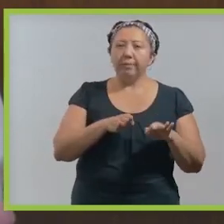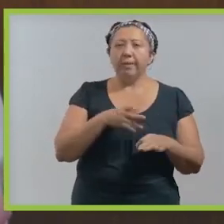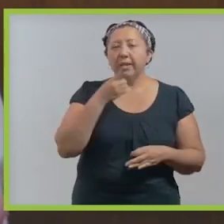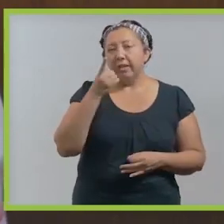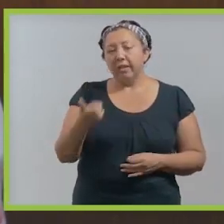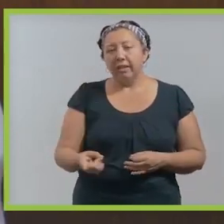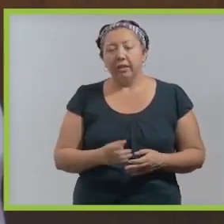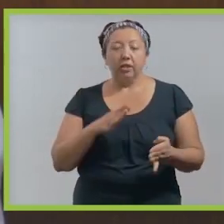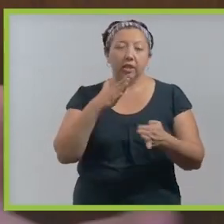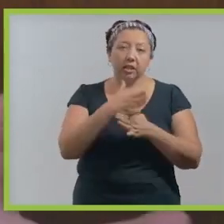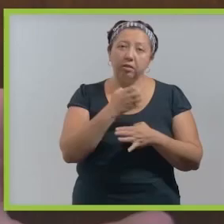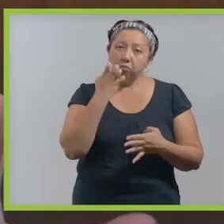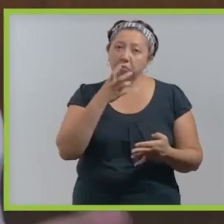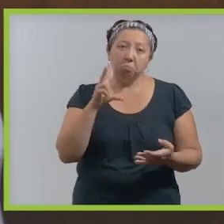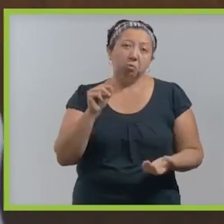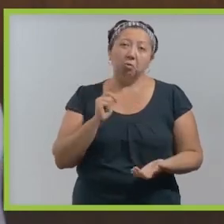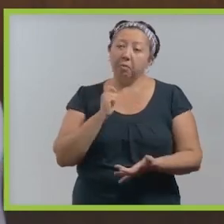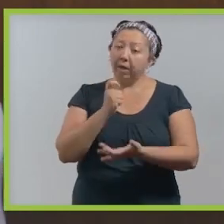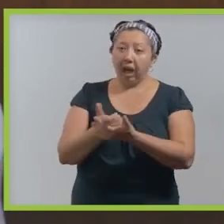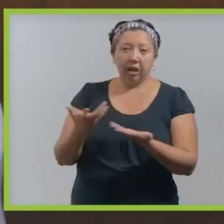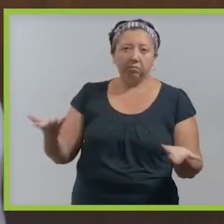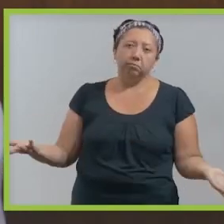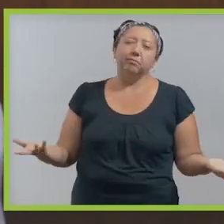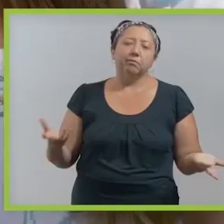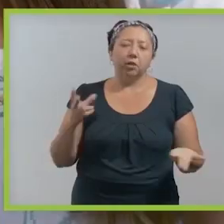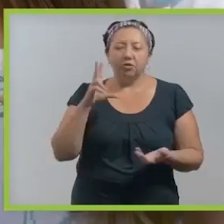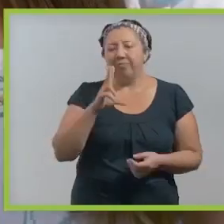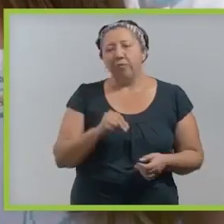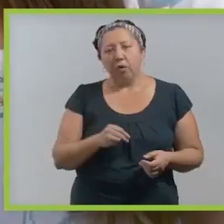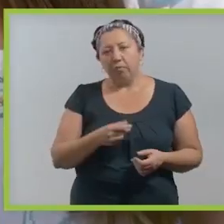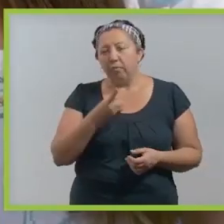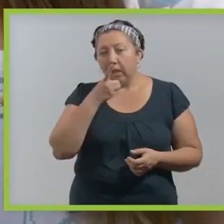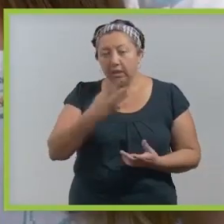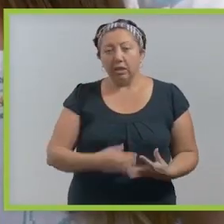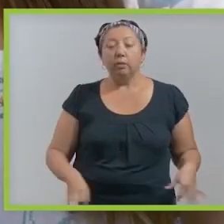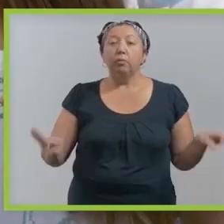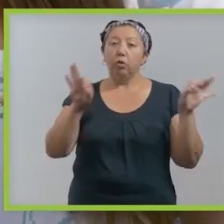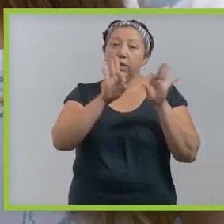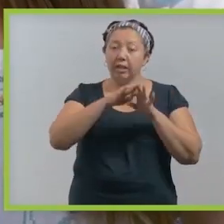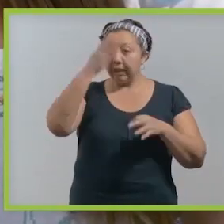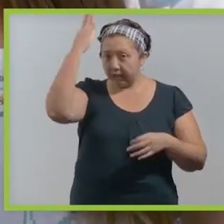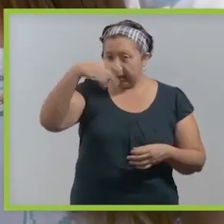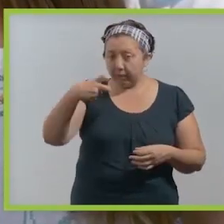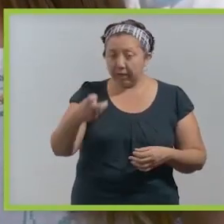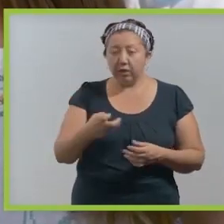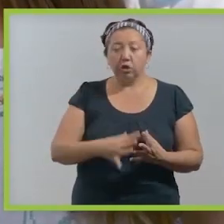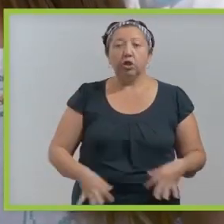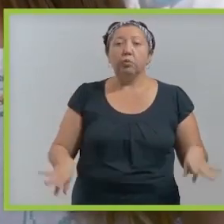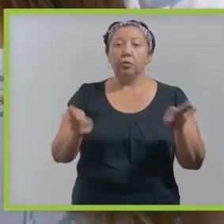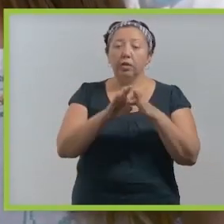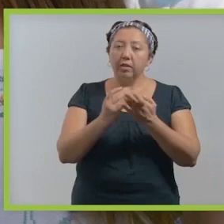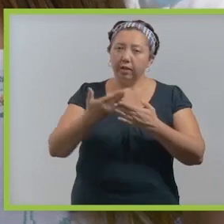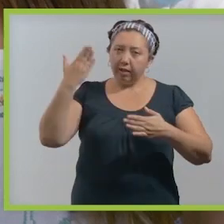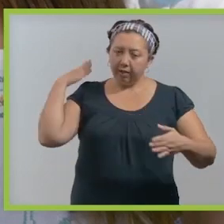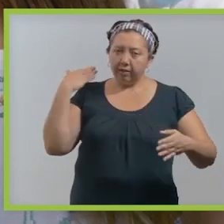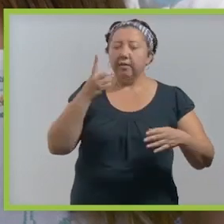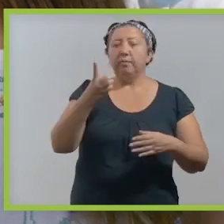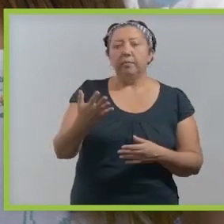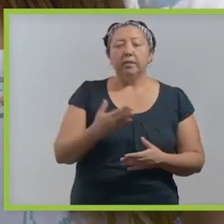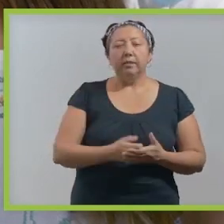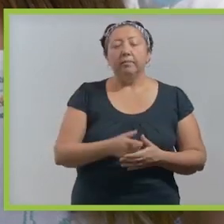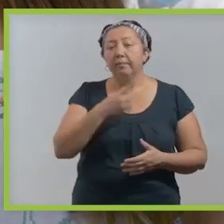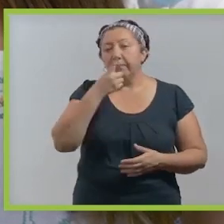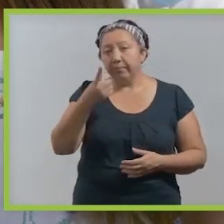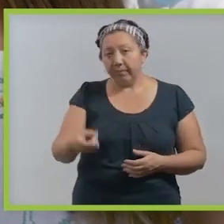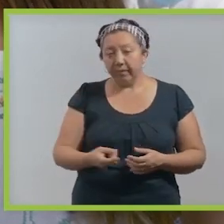que como no hemos entrado a clases, pues no les voy a terminar de pagar los uniformes. Entonces, es muy importante que sepan que esto es importante, no solamente para los alumnos,